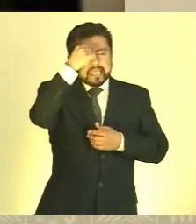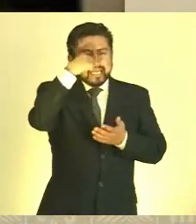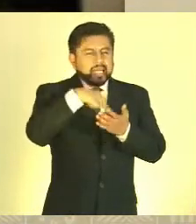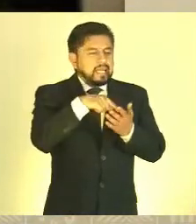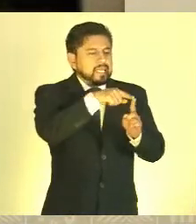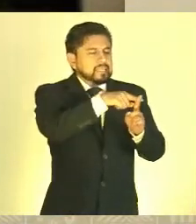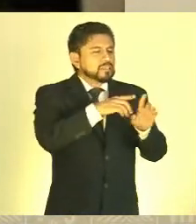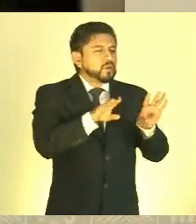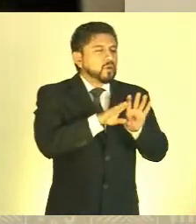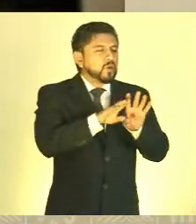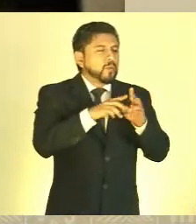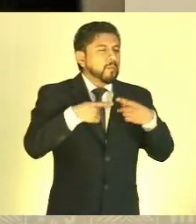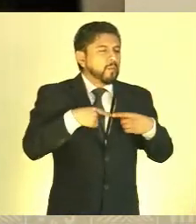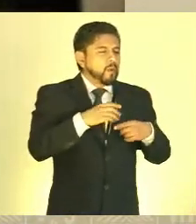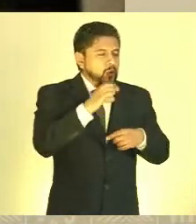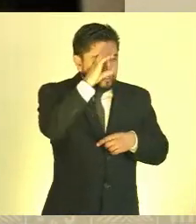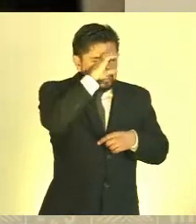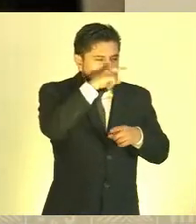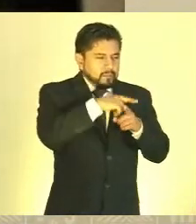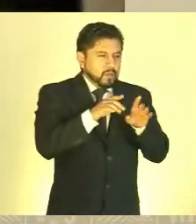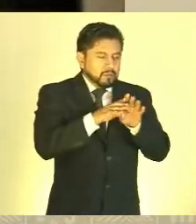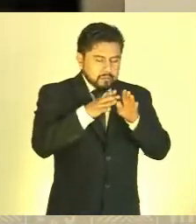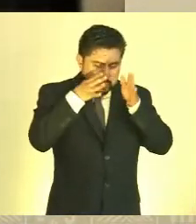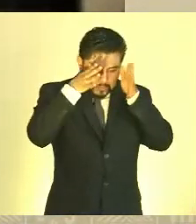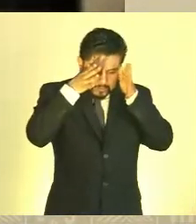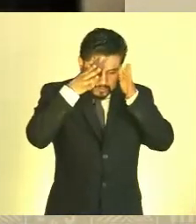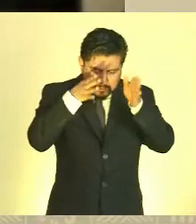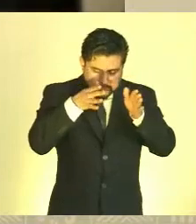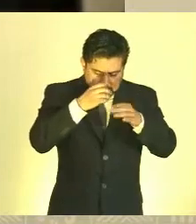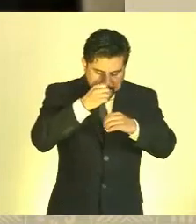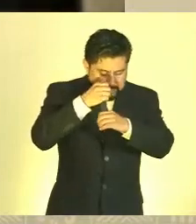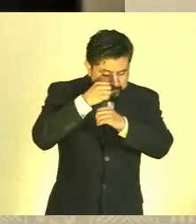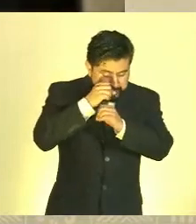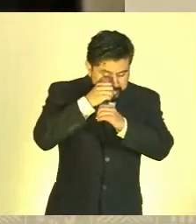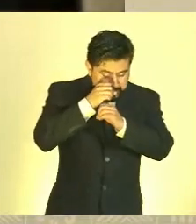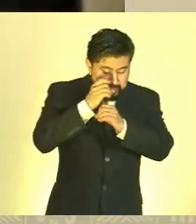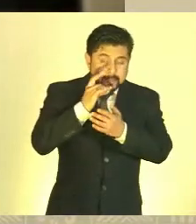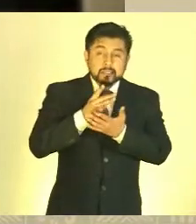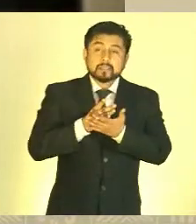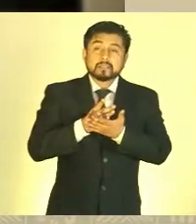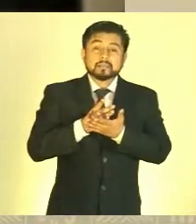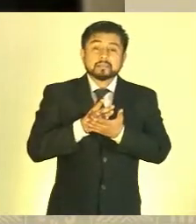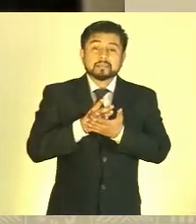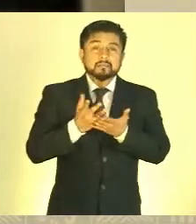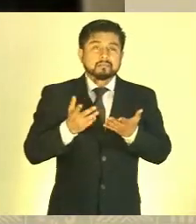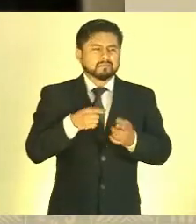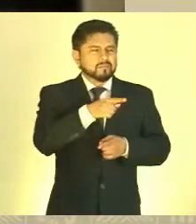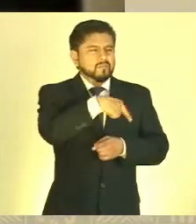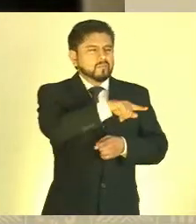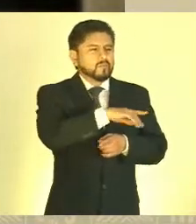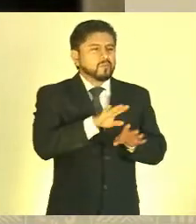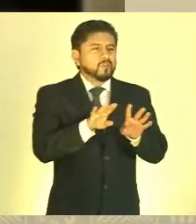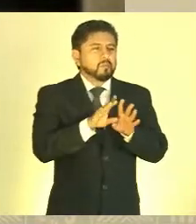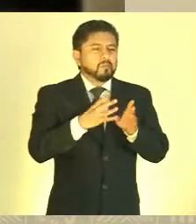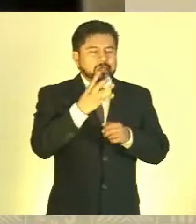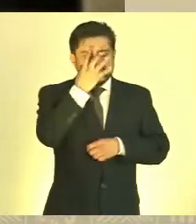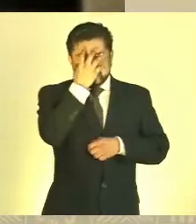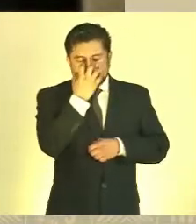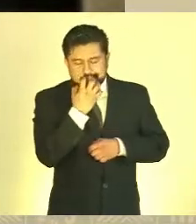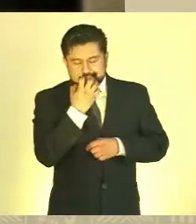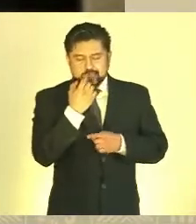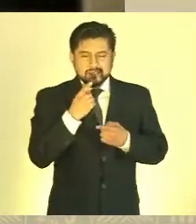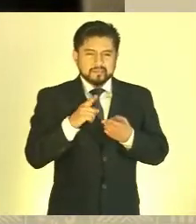el tiempo con los ojos en el telescopio, en el microscopio, y que son anodinos,